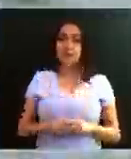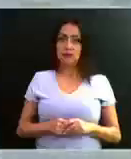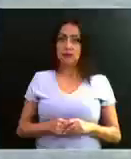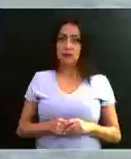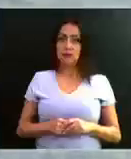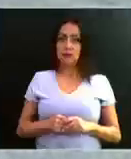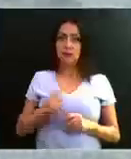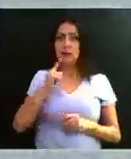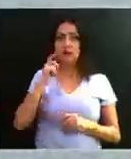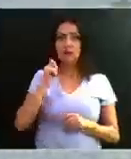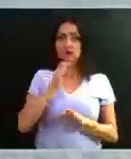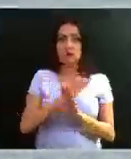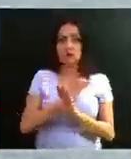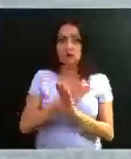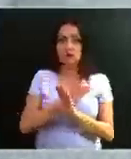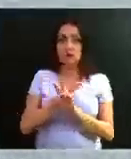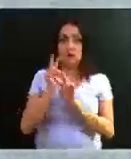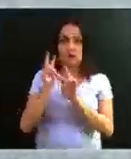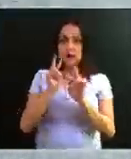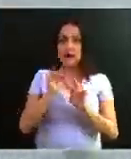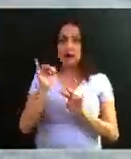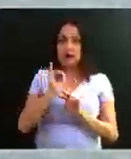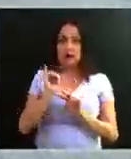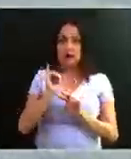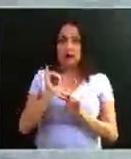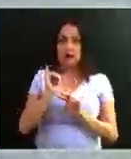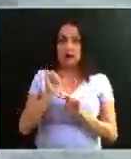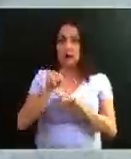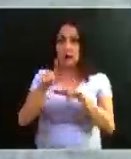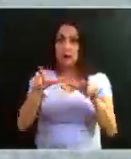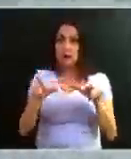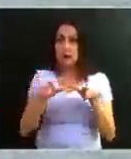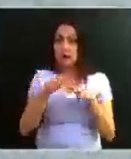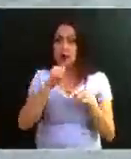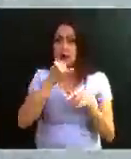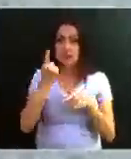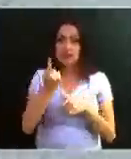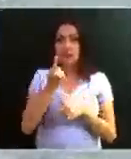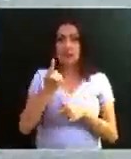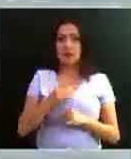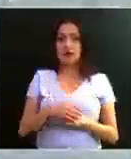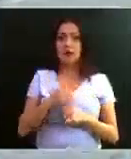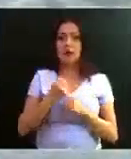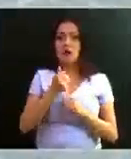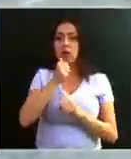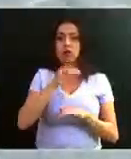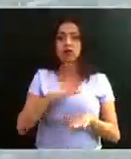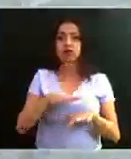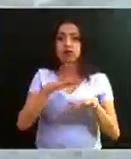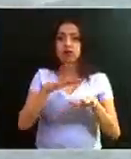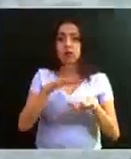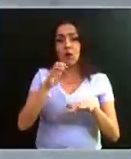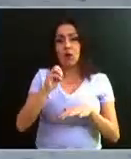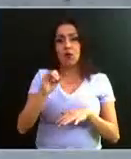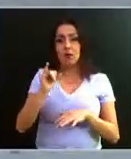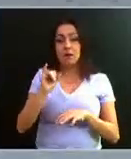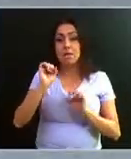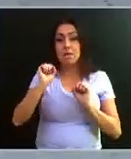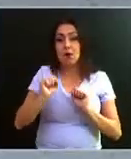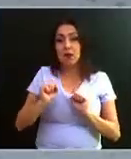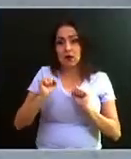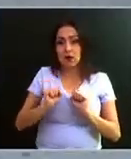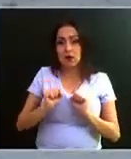las previsiones necesarias y vigilar también las zonas donde tradicionalmente se inundan o también podría